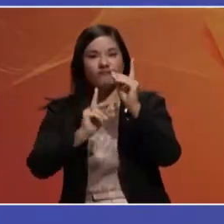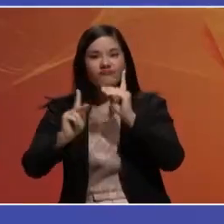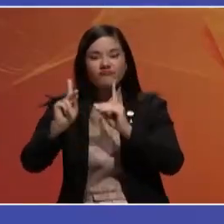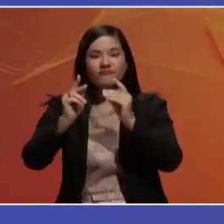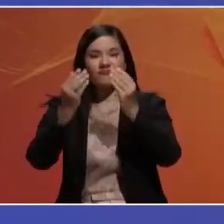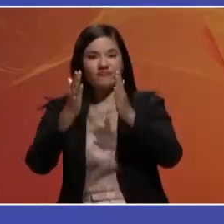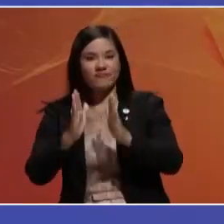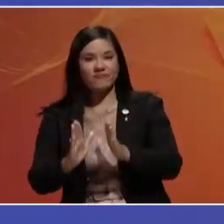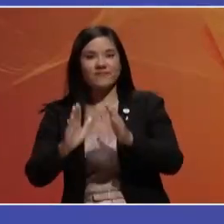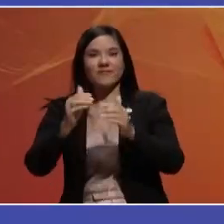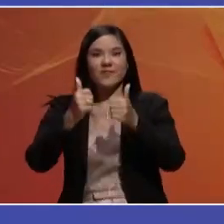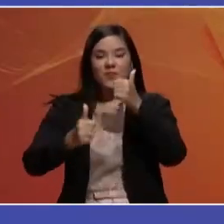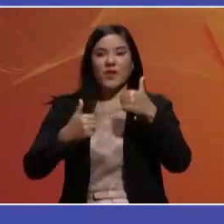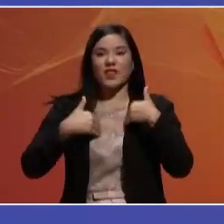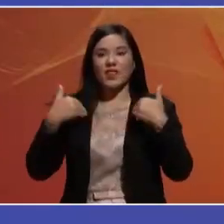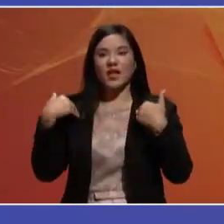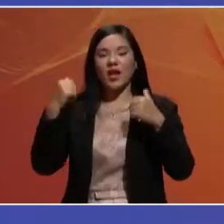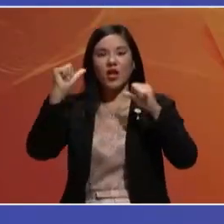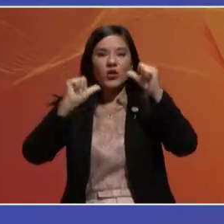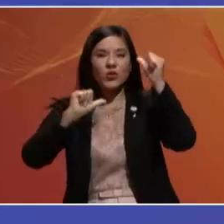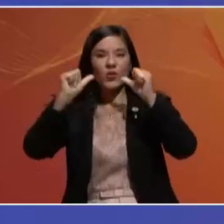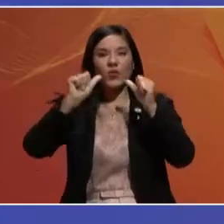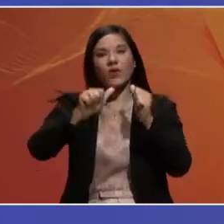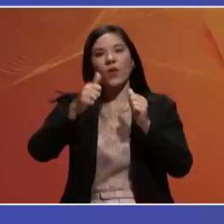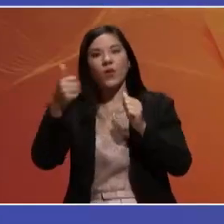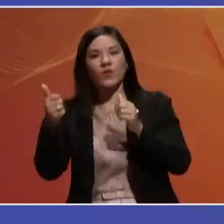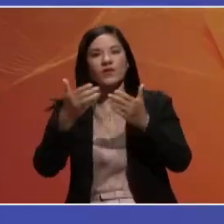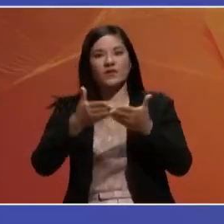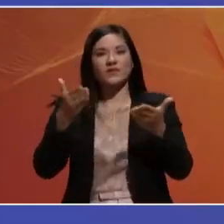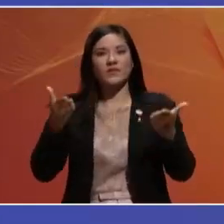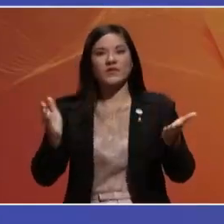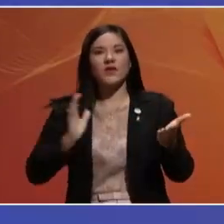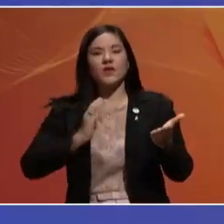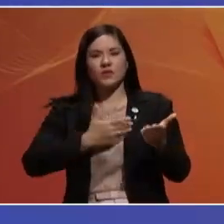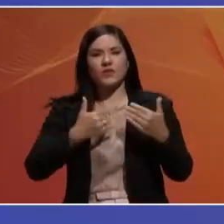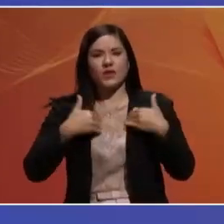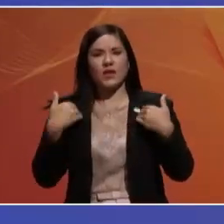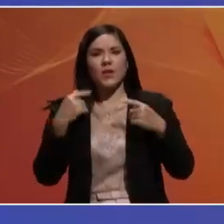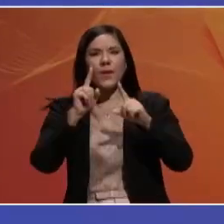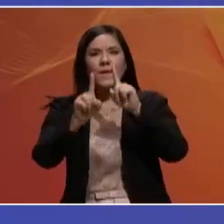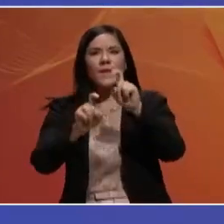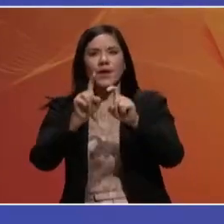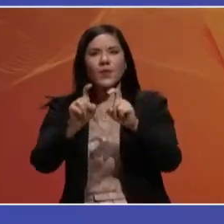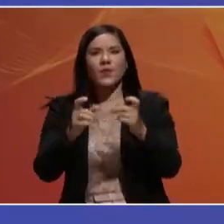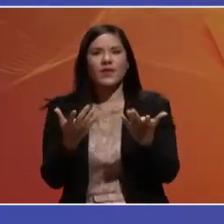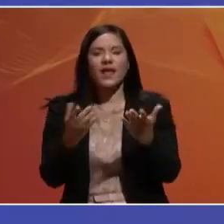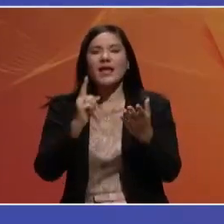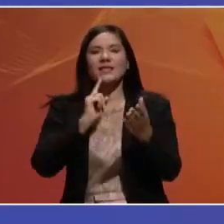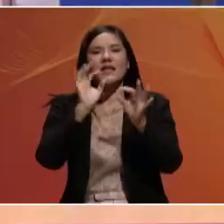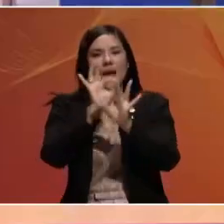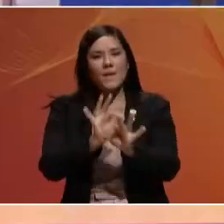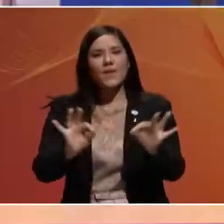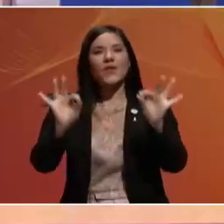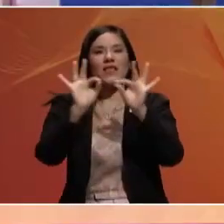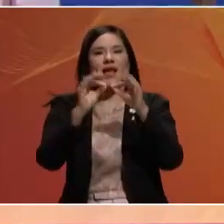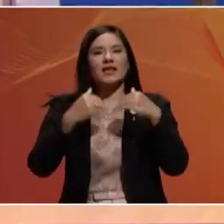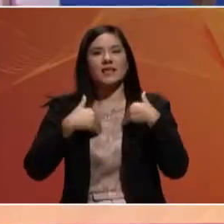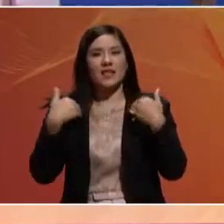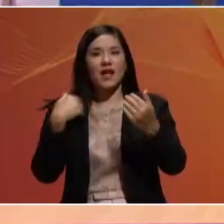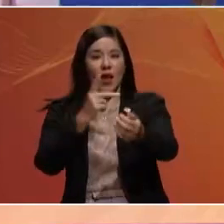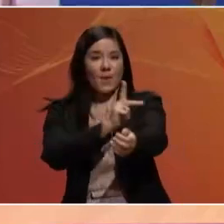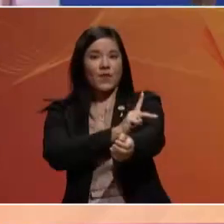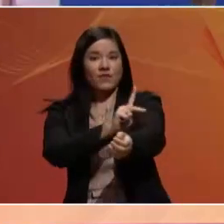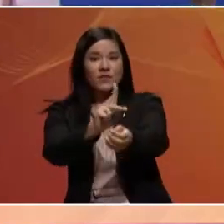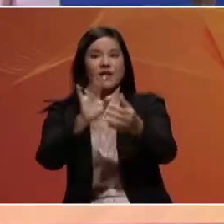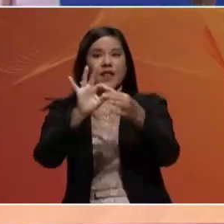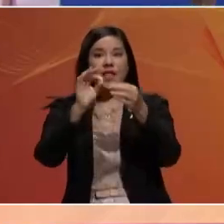dudas sobre su profesión y otras cosas. Por ejemplo, nos surge la pregunta de, bueno, esa importancia que tiene la profesionalización